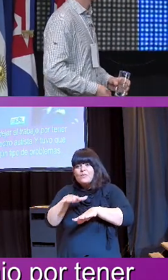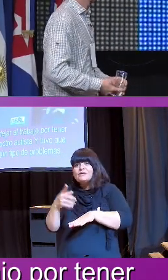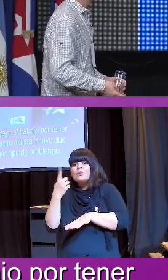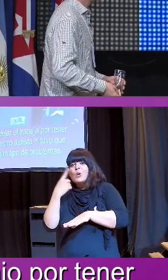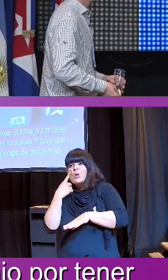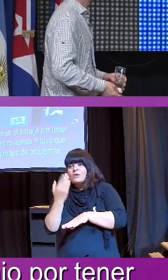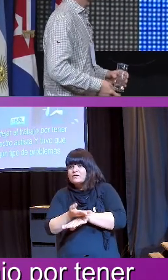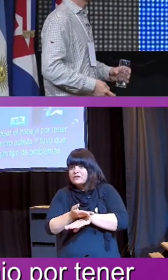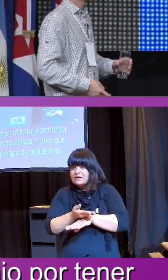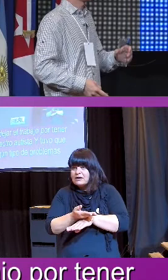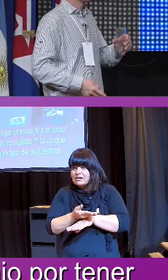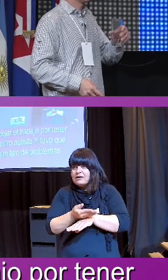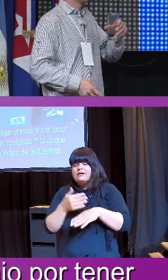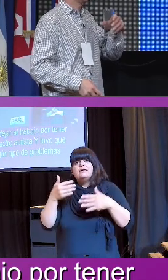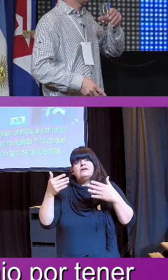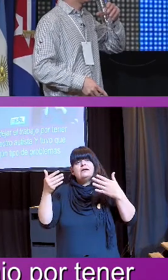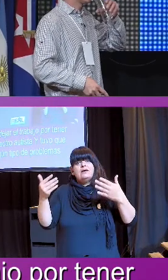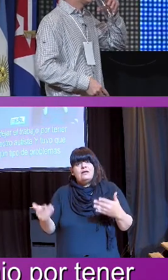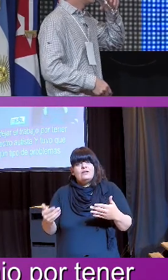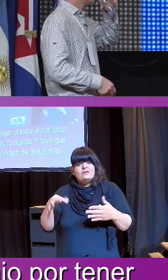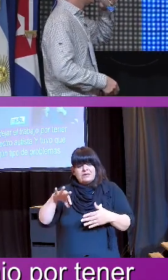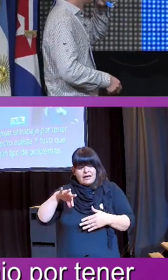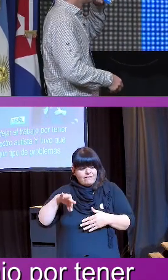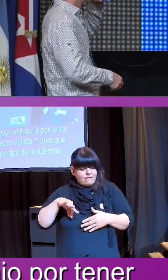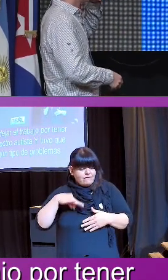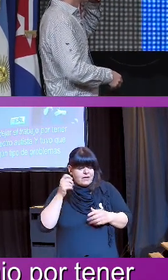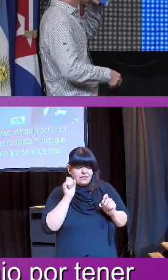eso genera un deterioro aún mayor de la calidad de vida familiar.